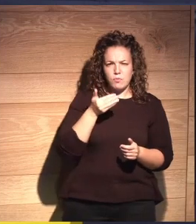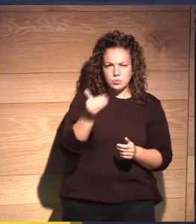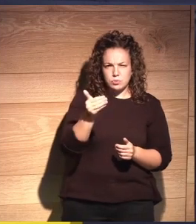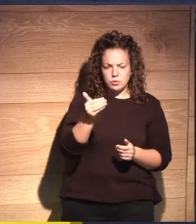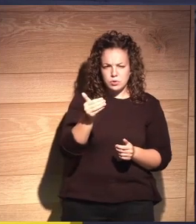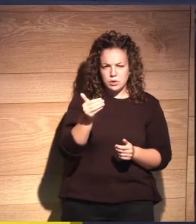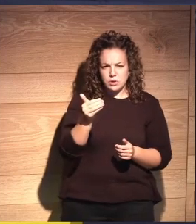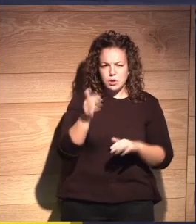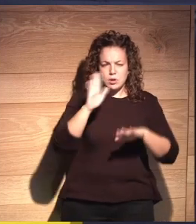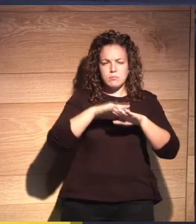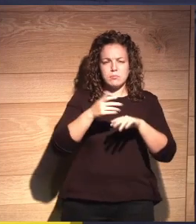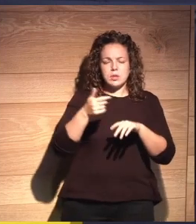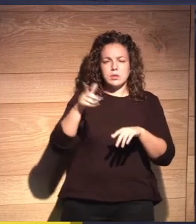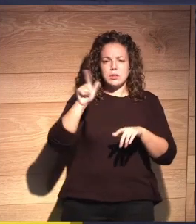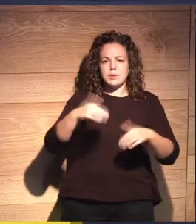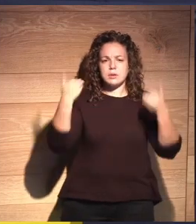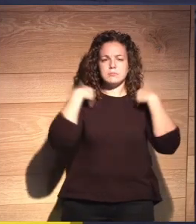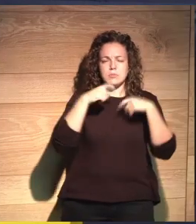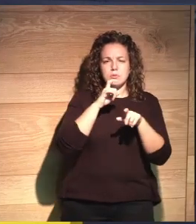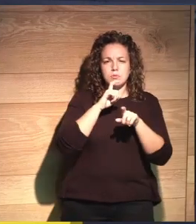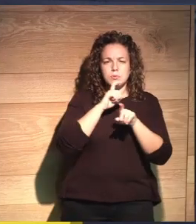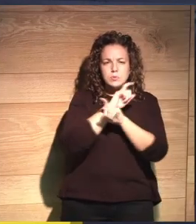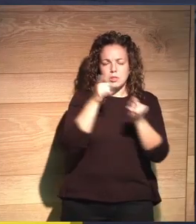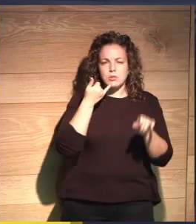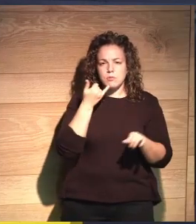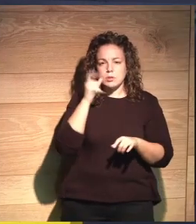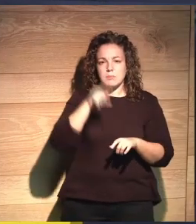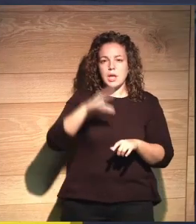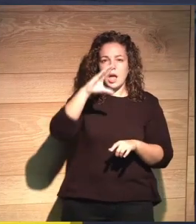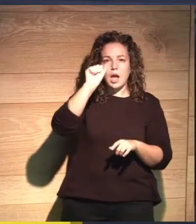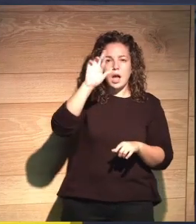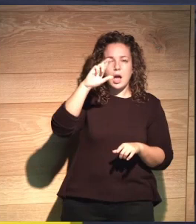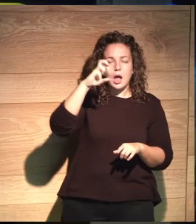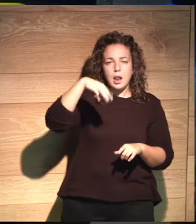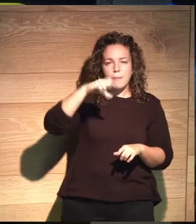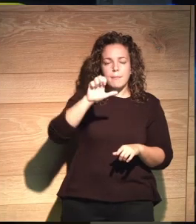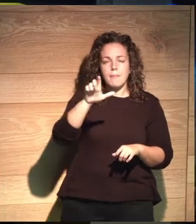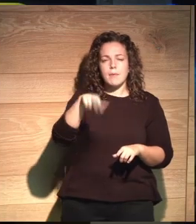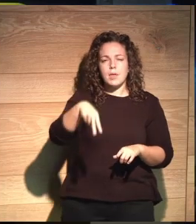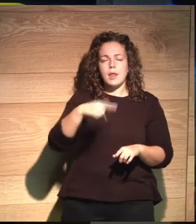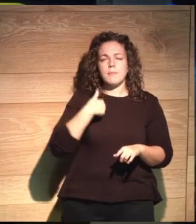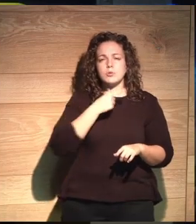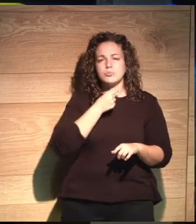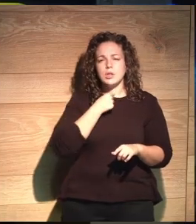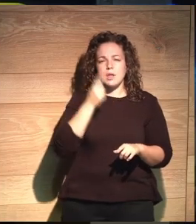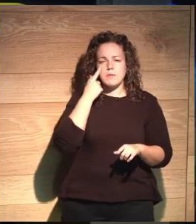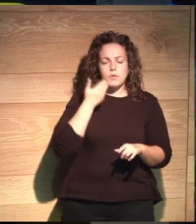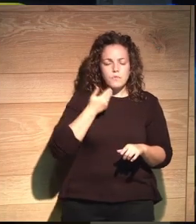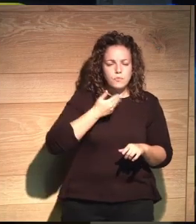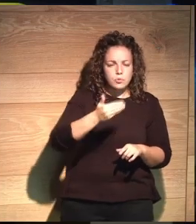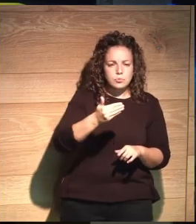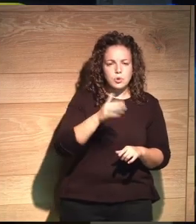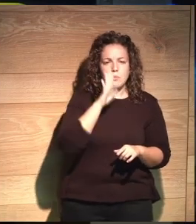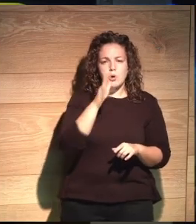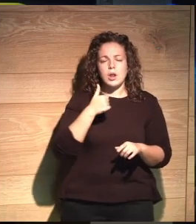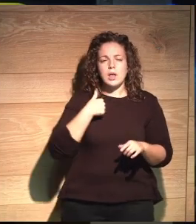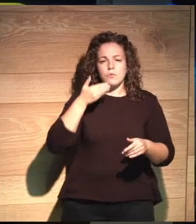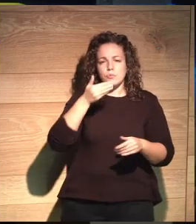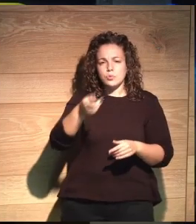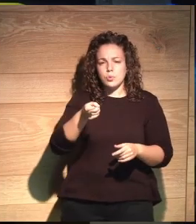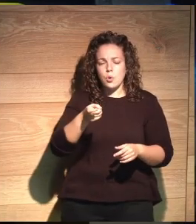en la presentación de telefónica de carmen y me gustaría empezar con el futuro y ver qué aspecto tenía el futuro